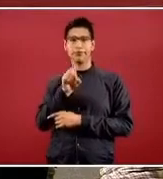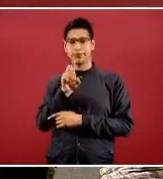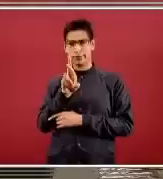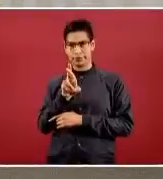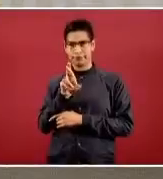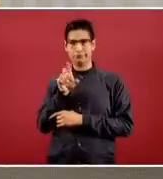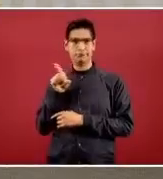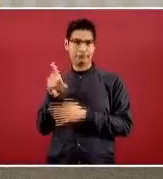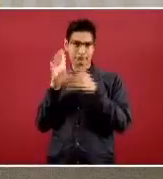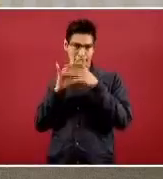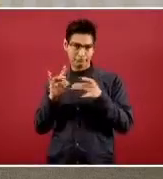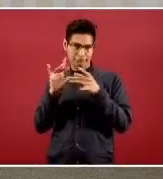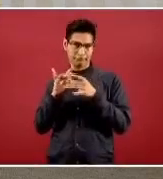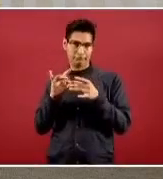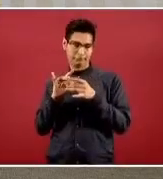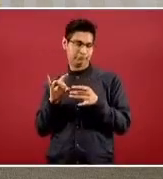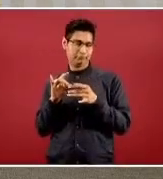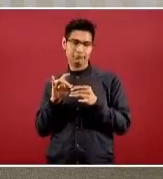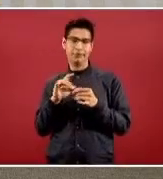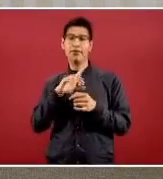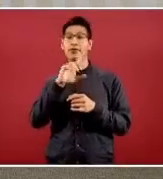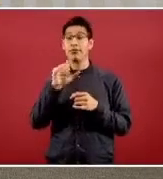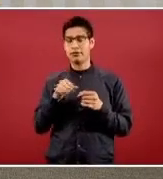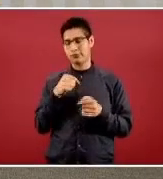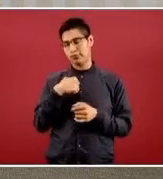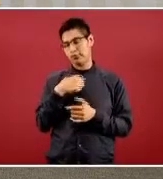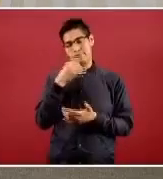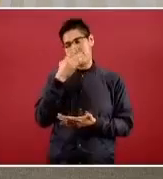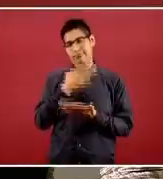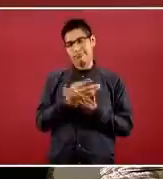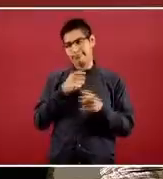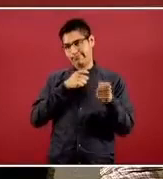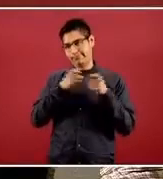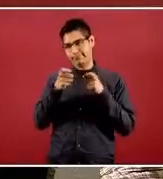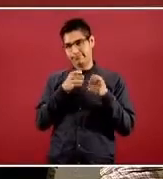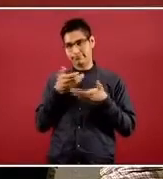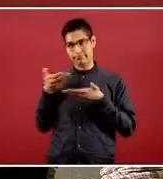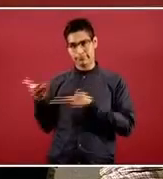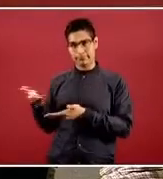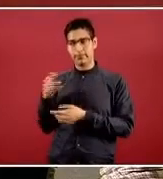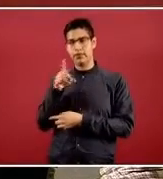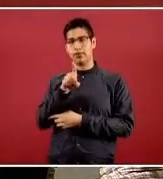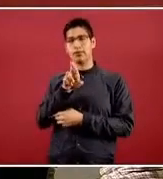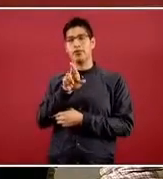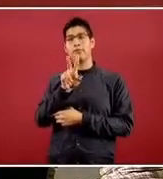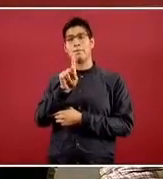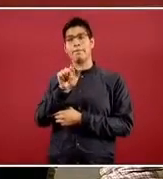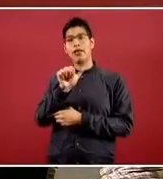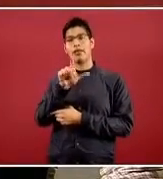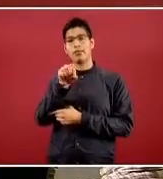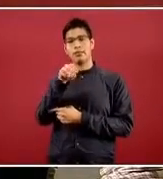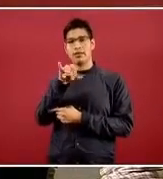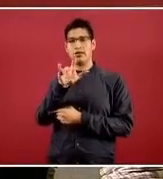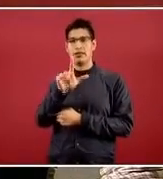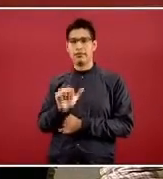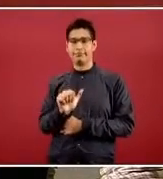referido y yo simplemente coordinaré la sesión. Doctor Alomía, por favor. Con su permiso, señor